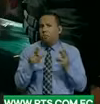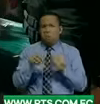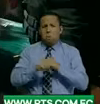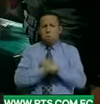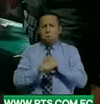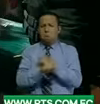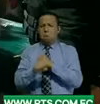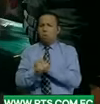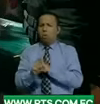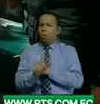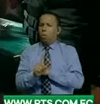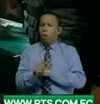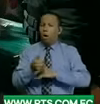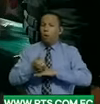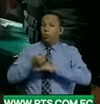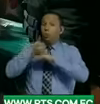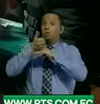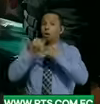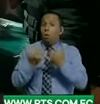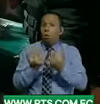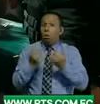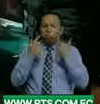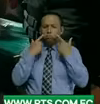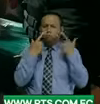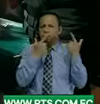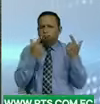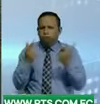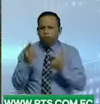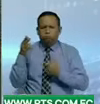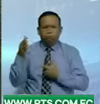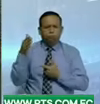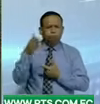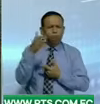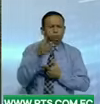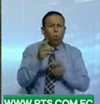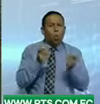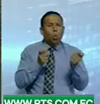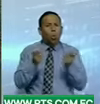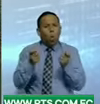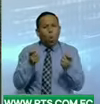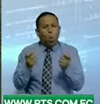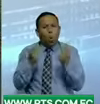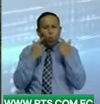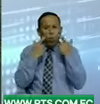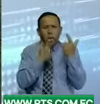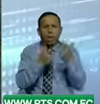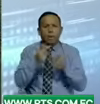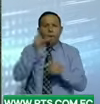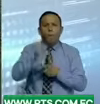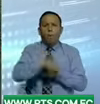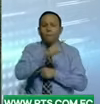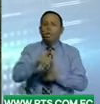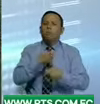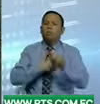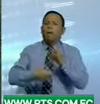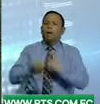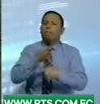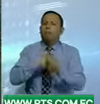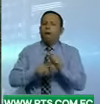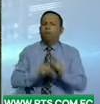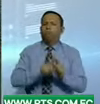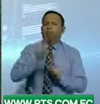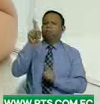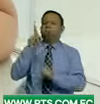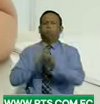las autoridades realizan operativos de control y prevención contra la comercialización y distribución de